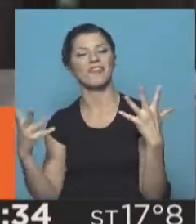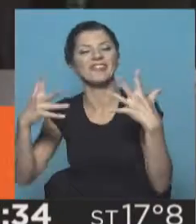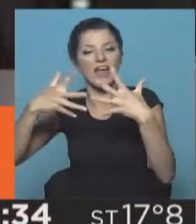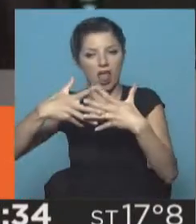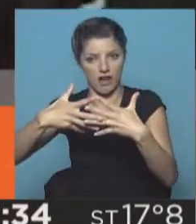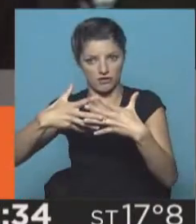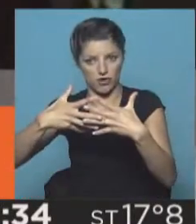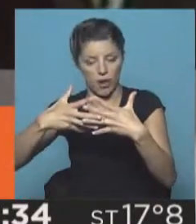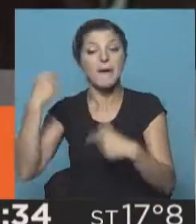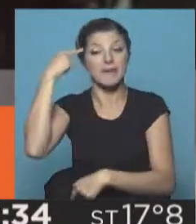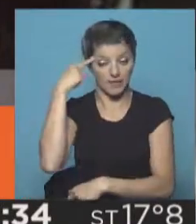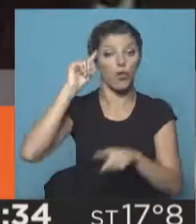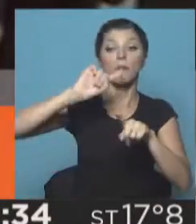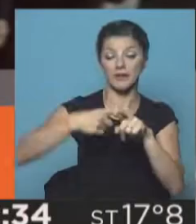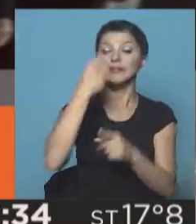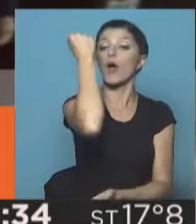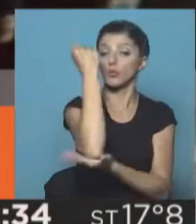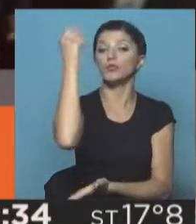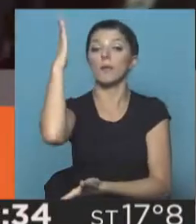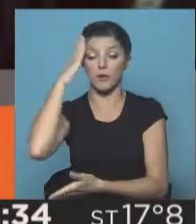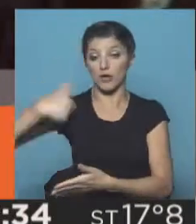político, económico, cultural y social.